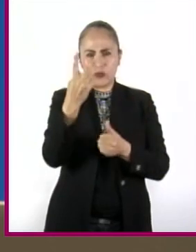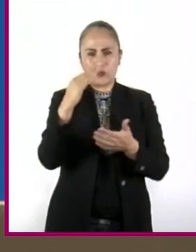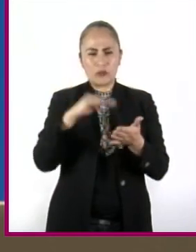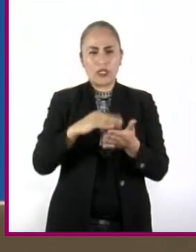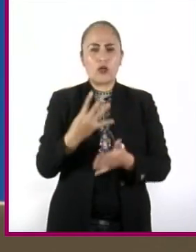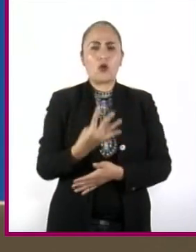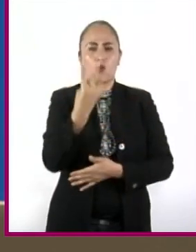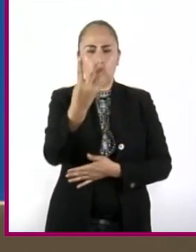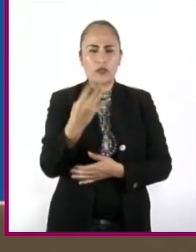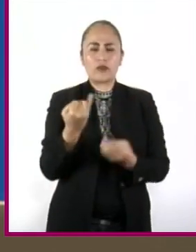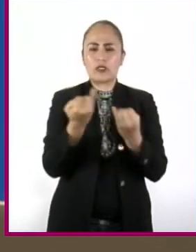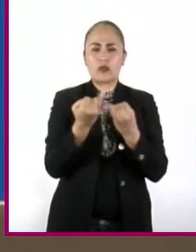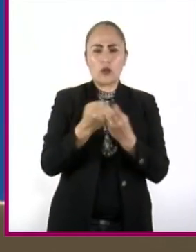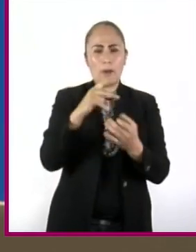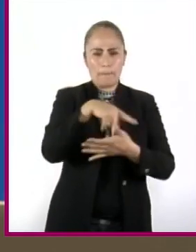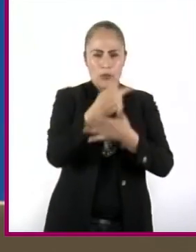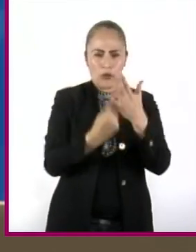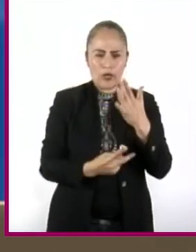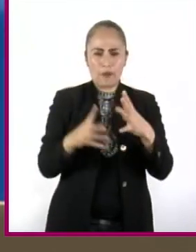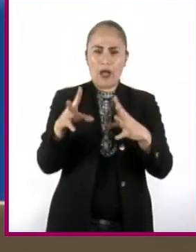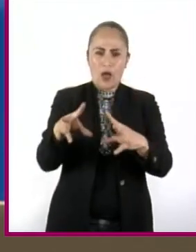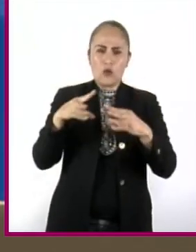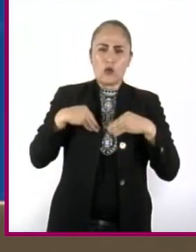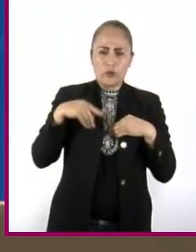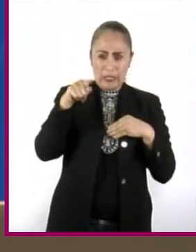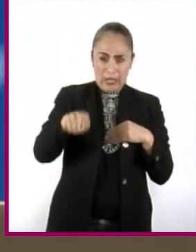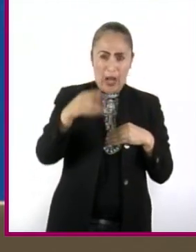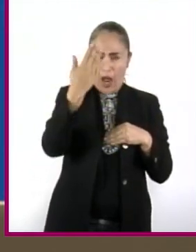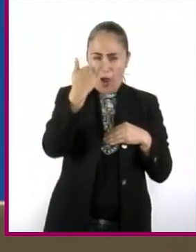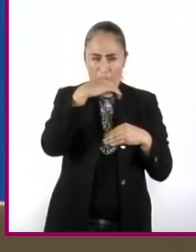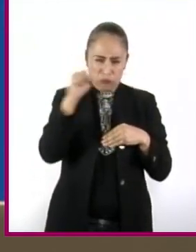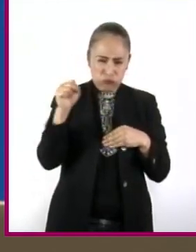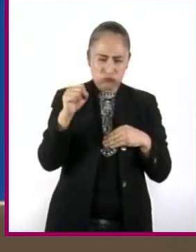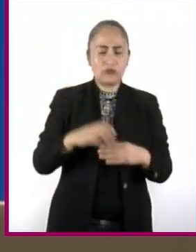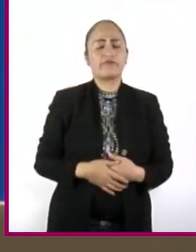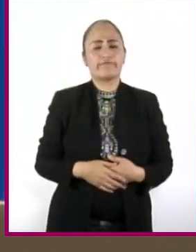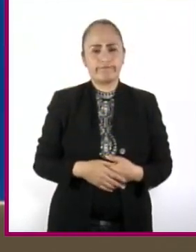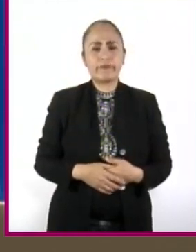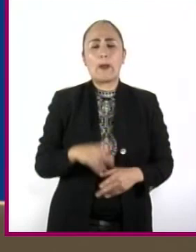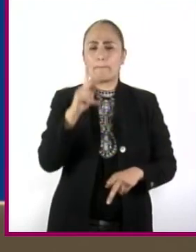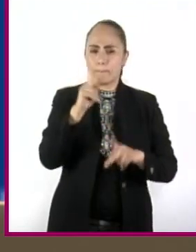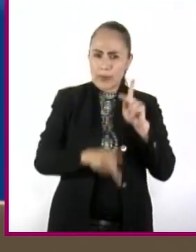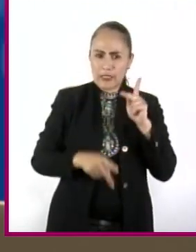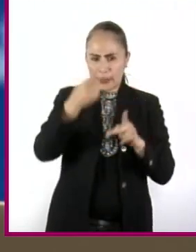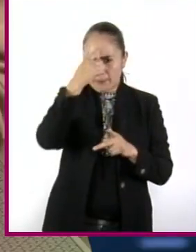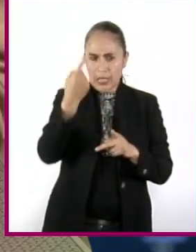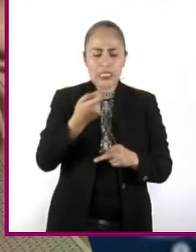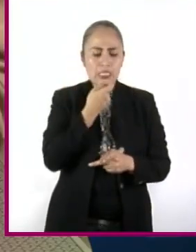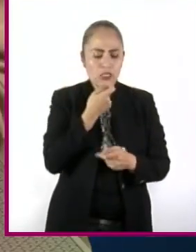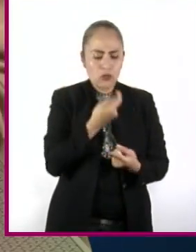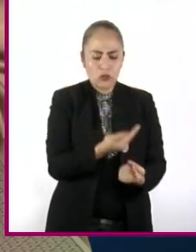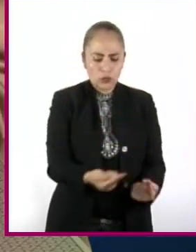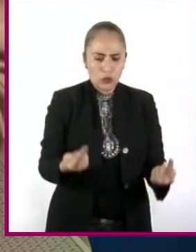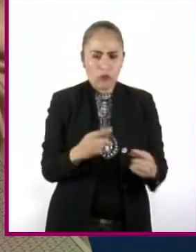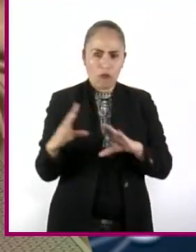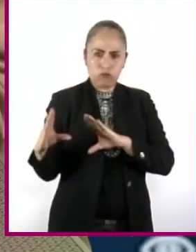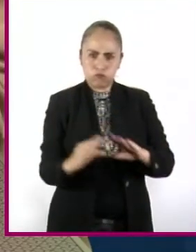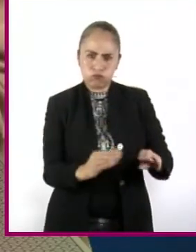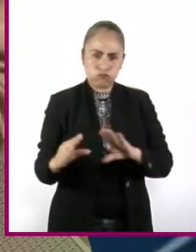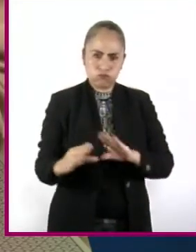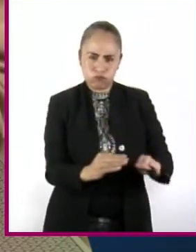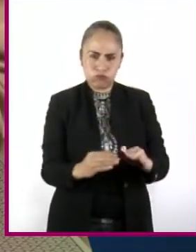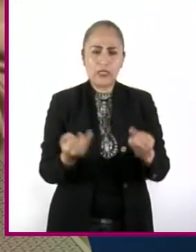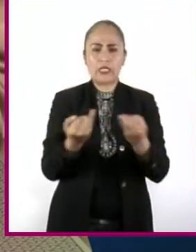programa Adopte un Talento. Pauta, un programa para fomentar la ciencia en la niñez mexicana. Es miembro de la